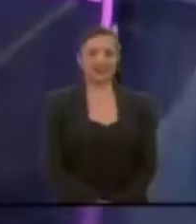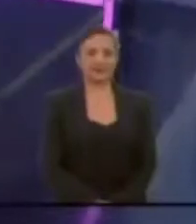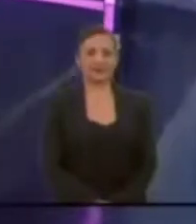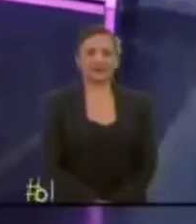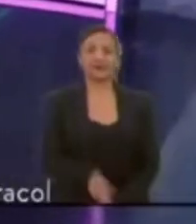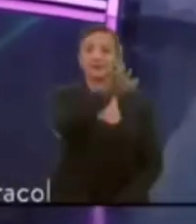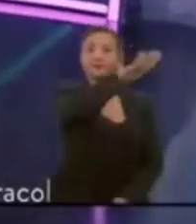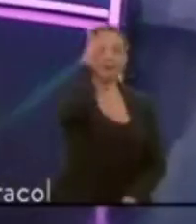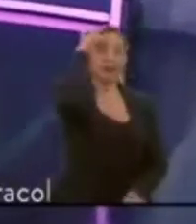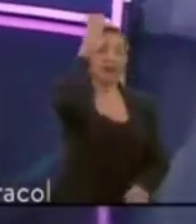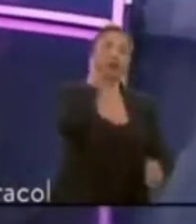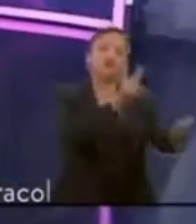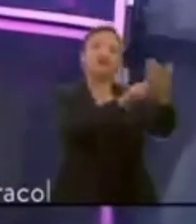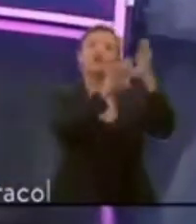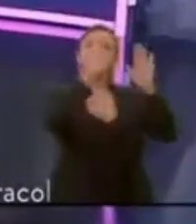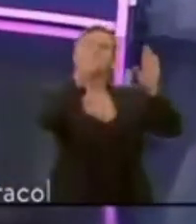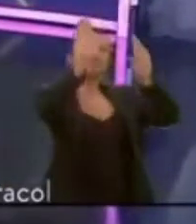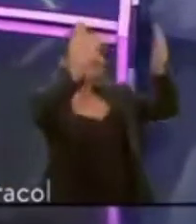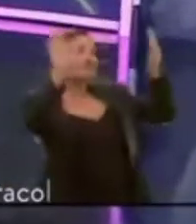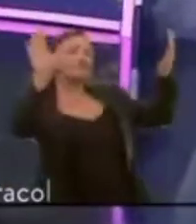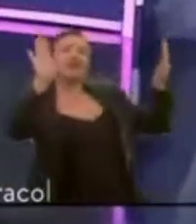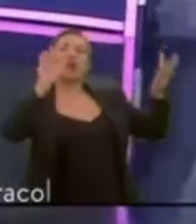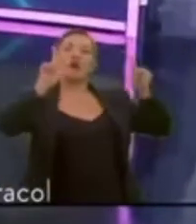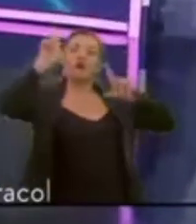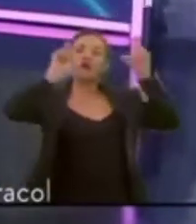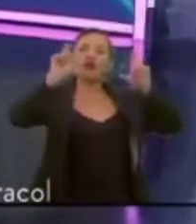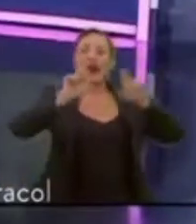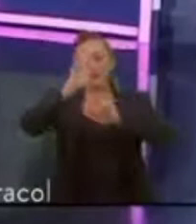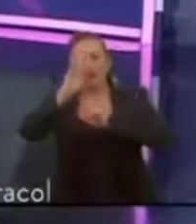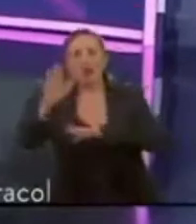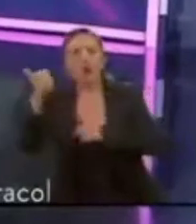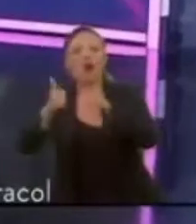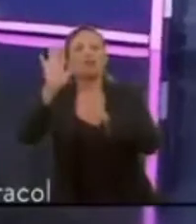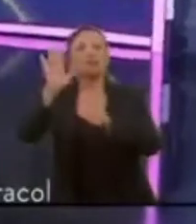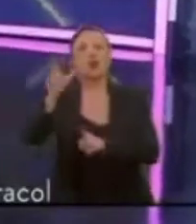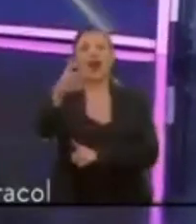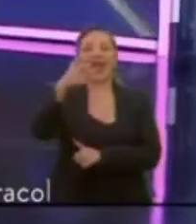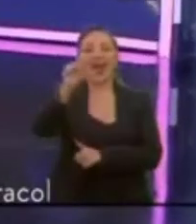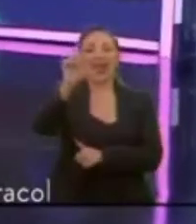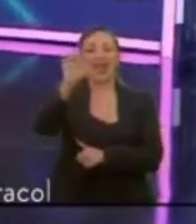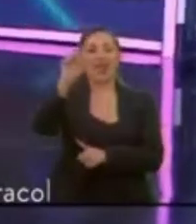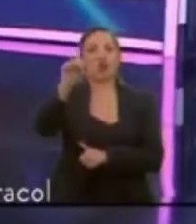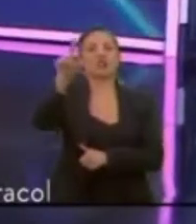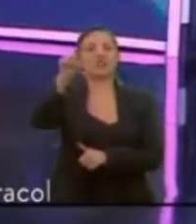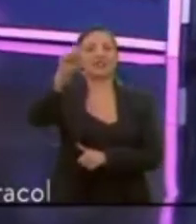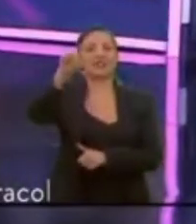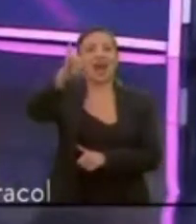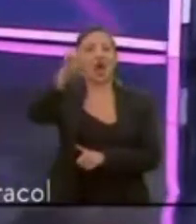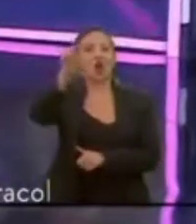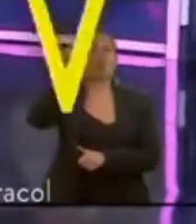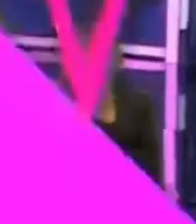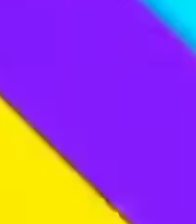En Cartagena inició una exposición fotográfica dedicada al galeón San José. El público conocerá imágenes de esta embarcación